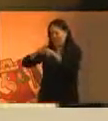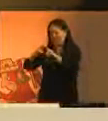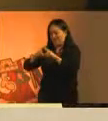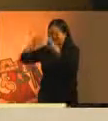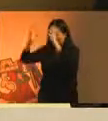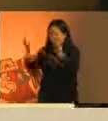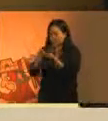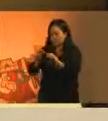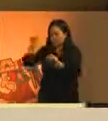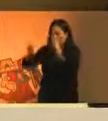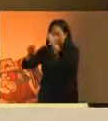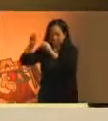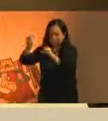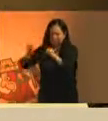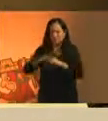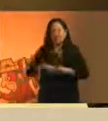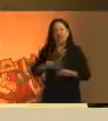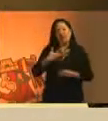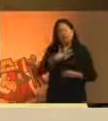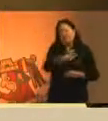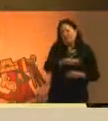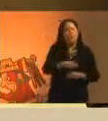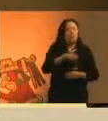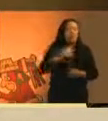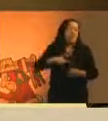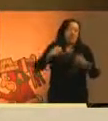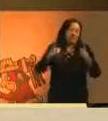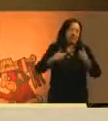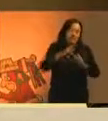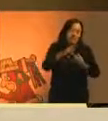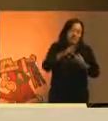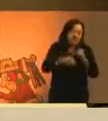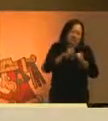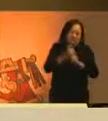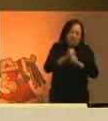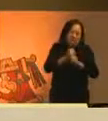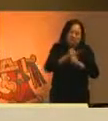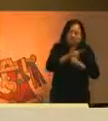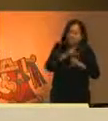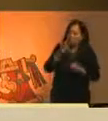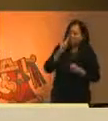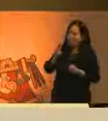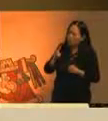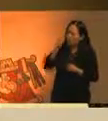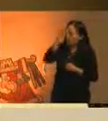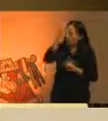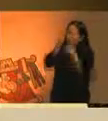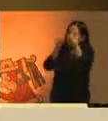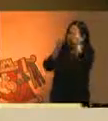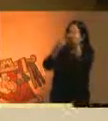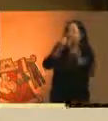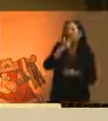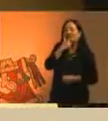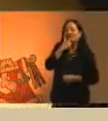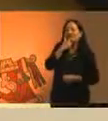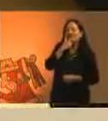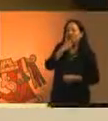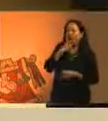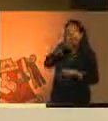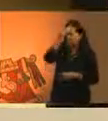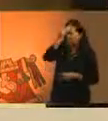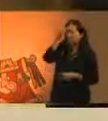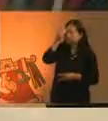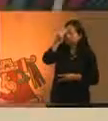20 años todavía se suma a ellos y empieza a trabajar como organizador y aprende inglés que era la lengua franca pero